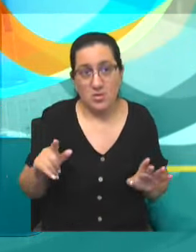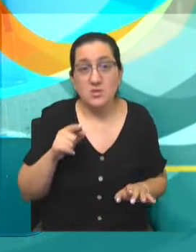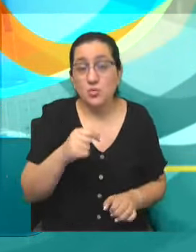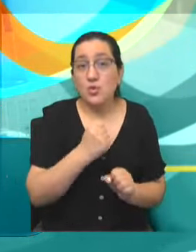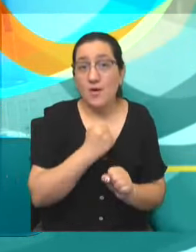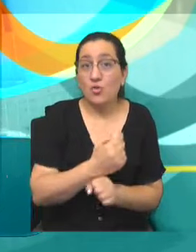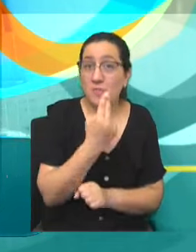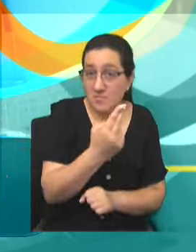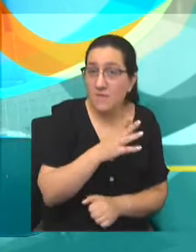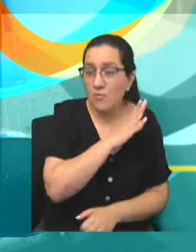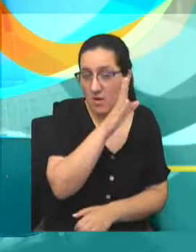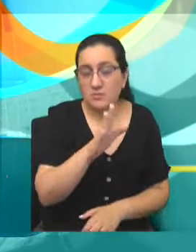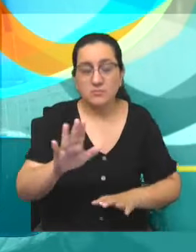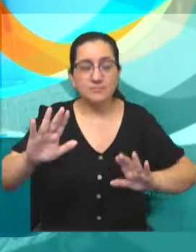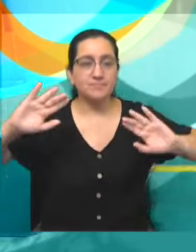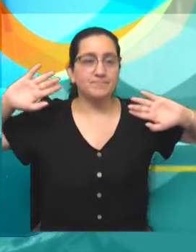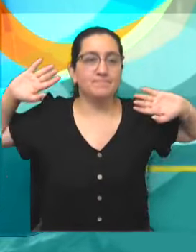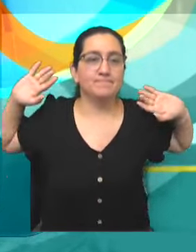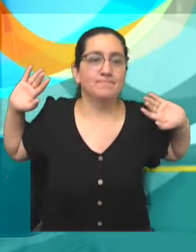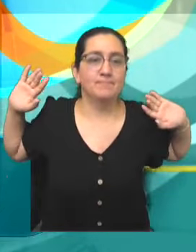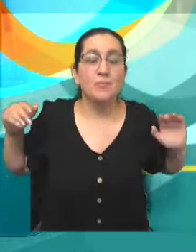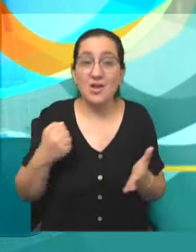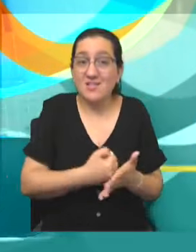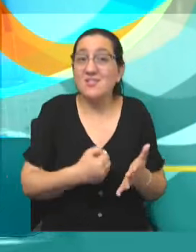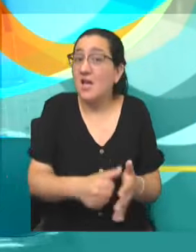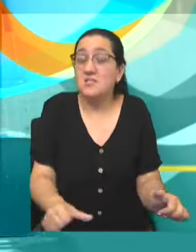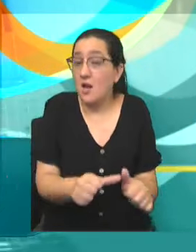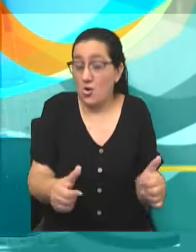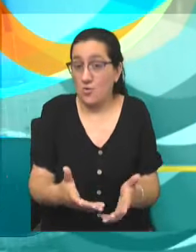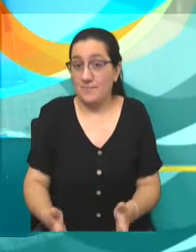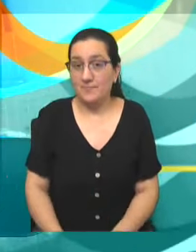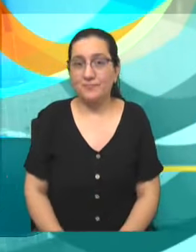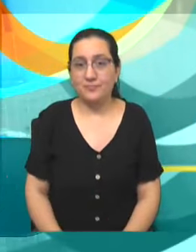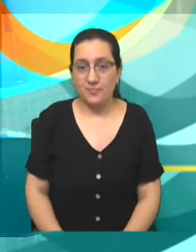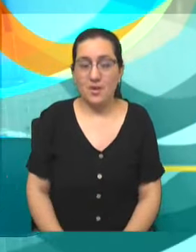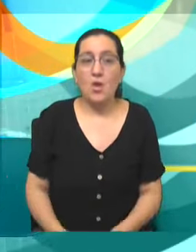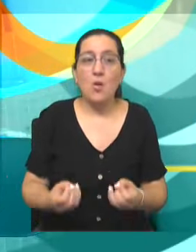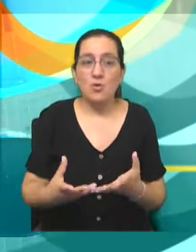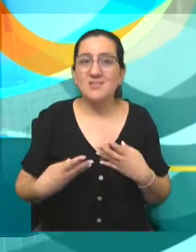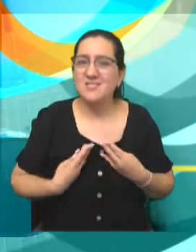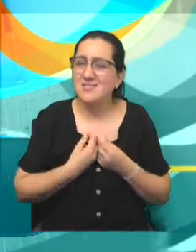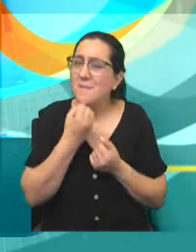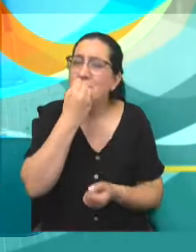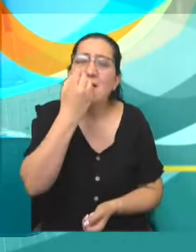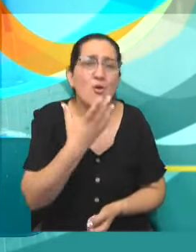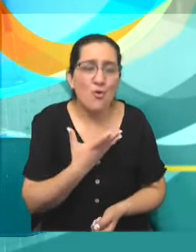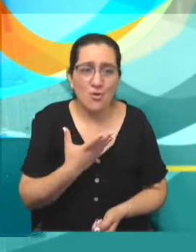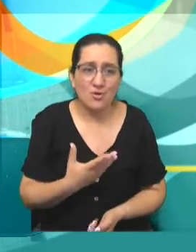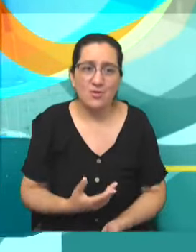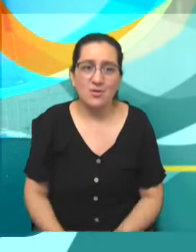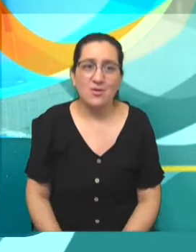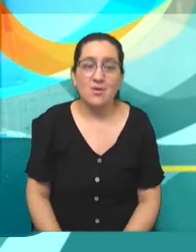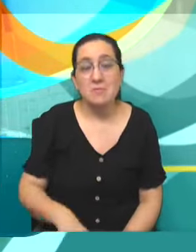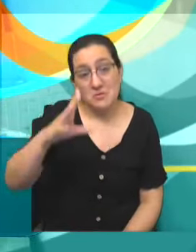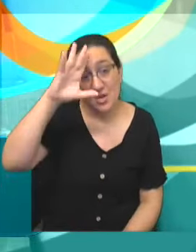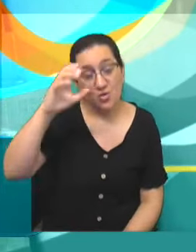permita hacerlo, pero intentá hacerlo. Ese es como el plan. Intentá hacerlo porque te vas a sentir mucho mejor. Esto tiene que ver, acordate que la